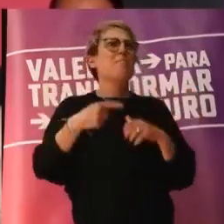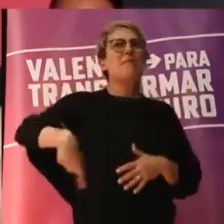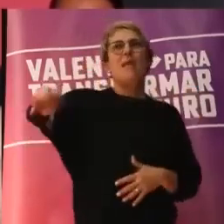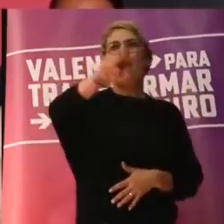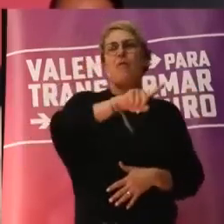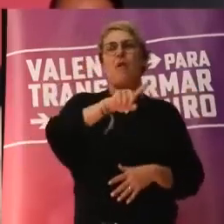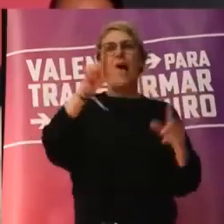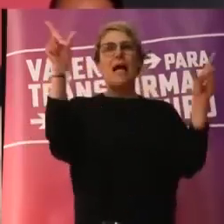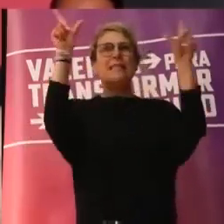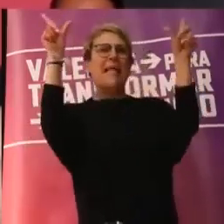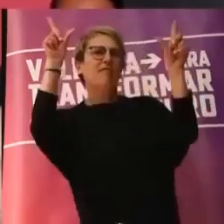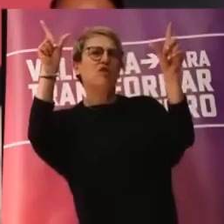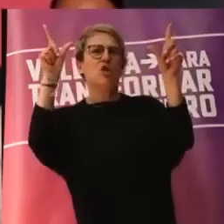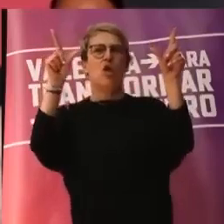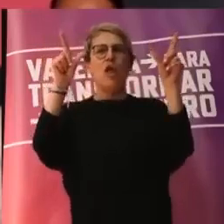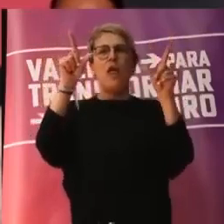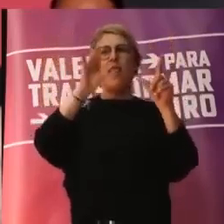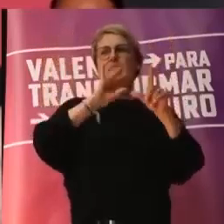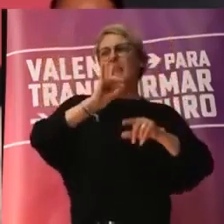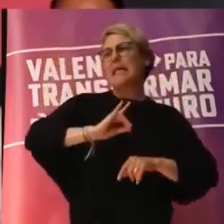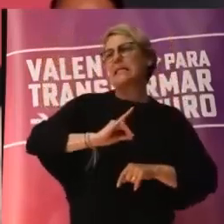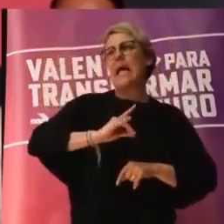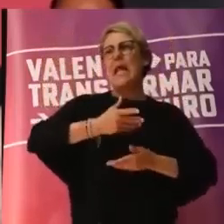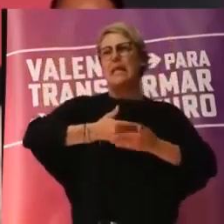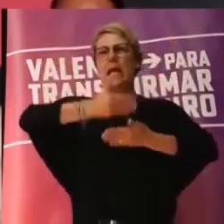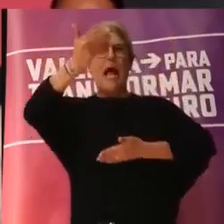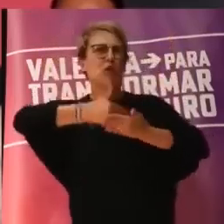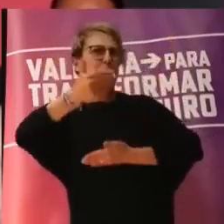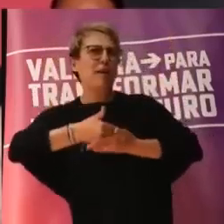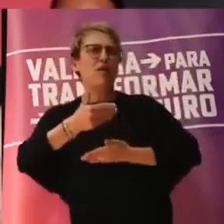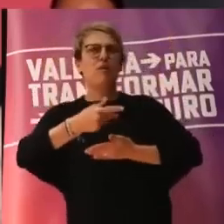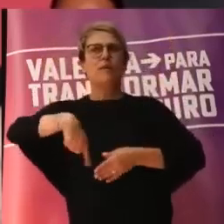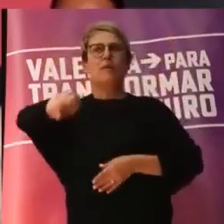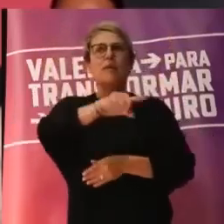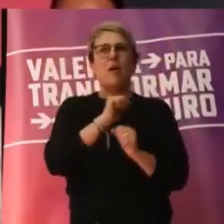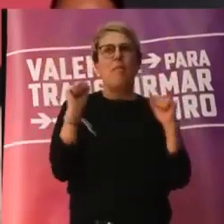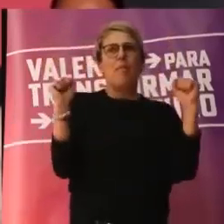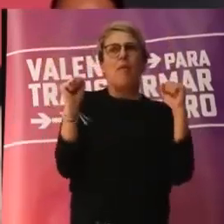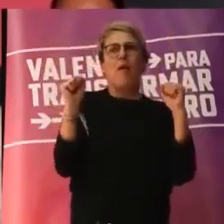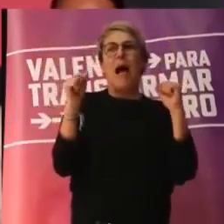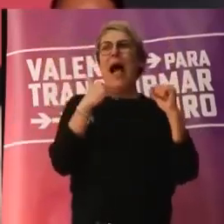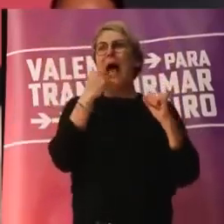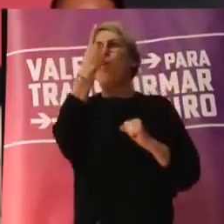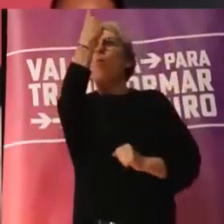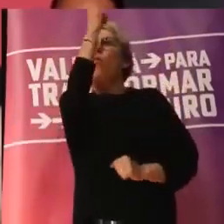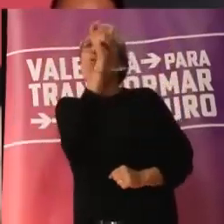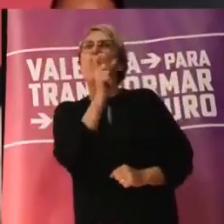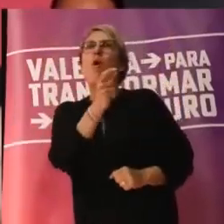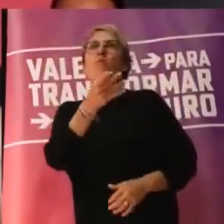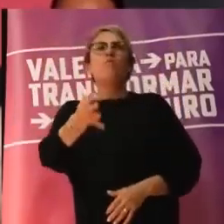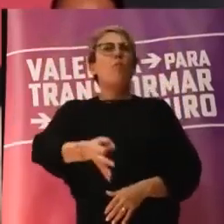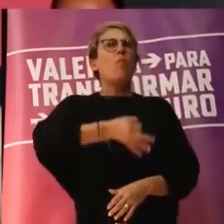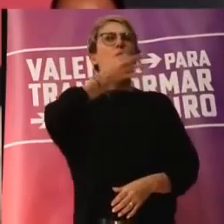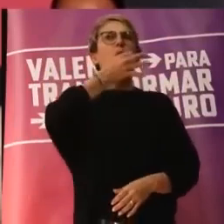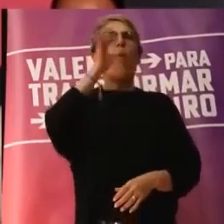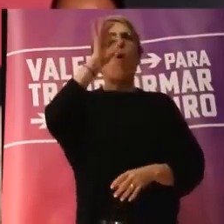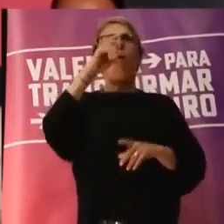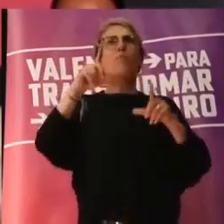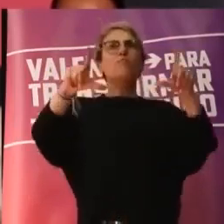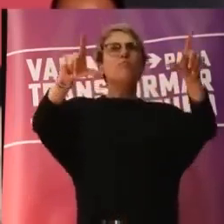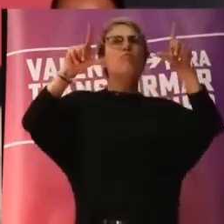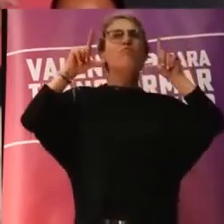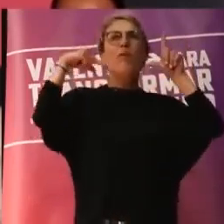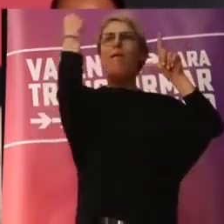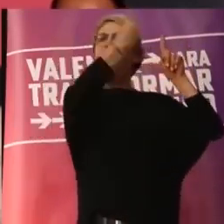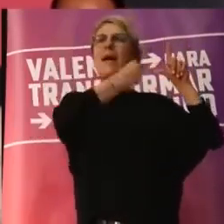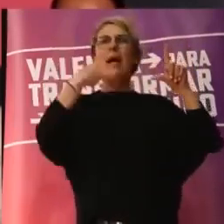las televisiones, a todos los digitales, a todos los periodistas, y ni uno solo se ha atrevido a enseñar la cara de este señor